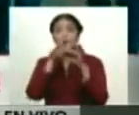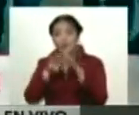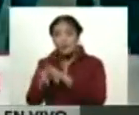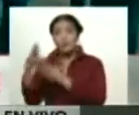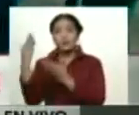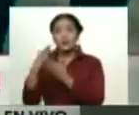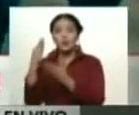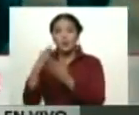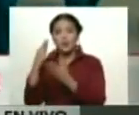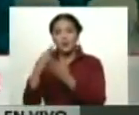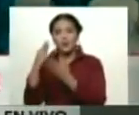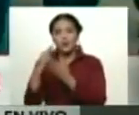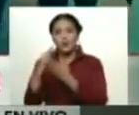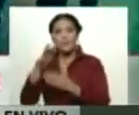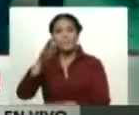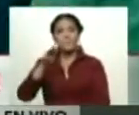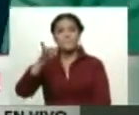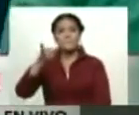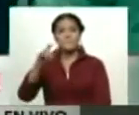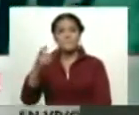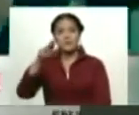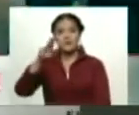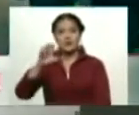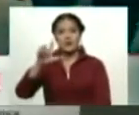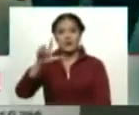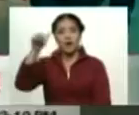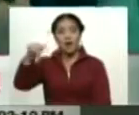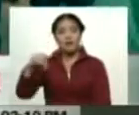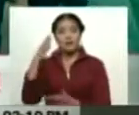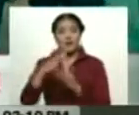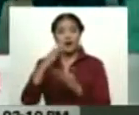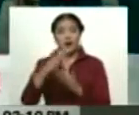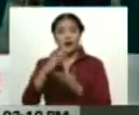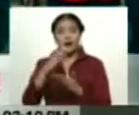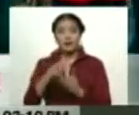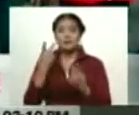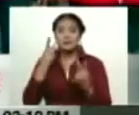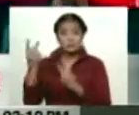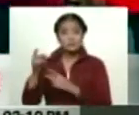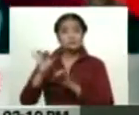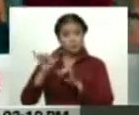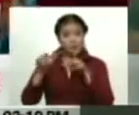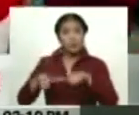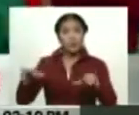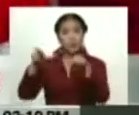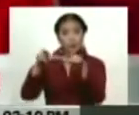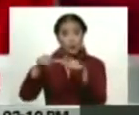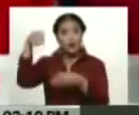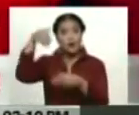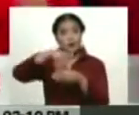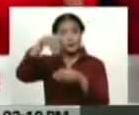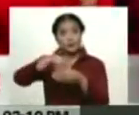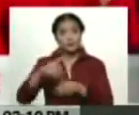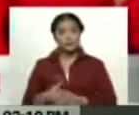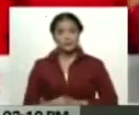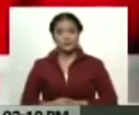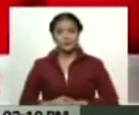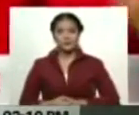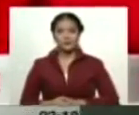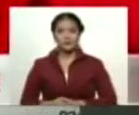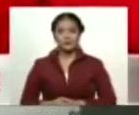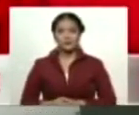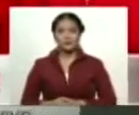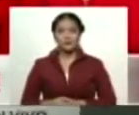educativa Miguel Antonio Caro acá en Catia, donde se está realizando este proceso electoral. Les recordamos